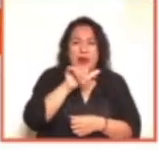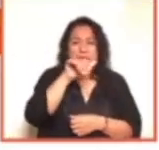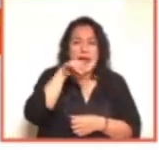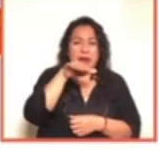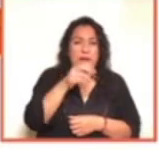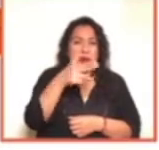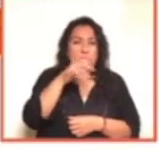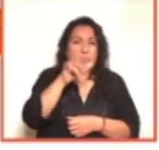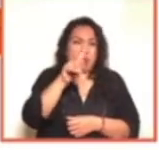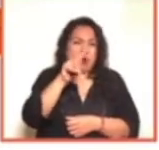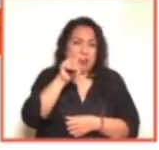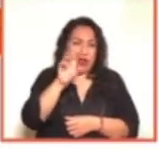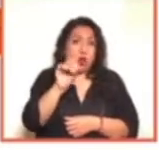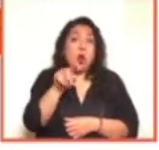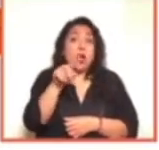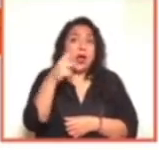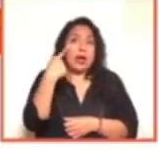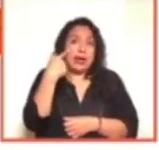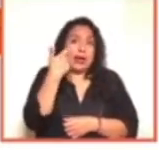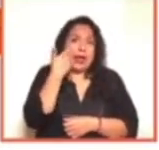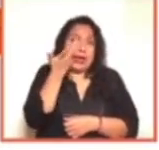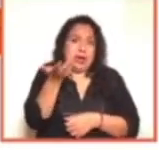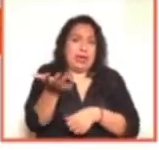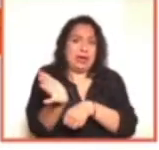que evidentemente quería hacer cine homosexual,